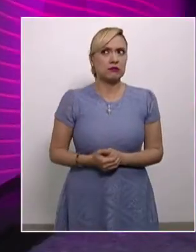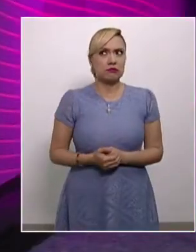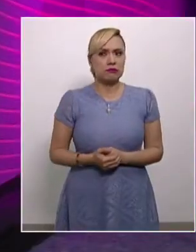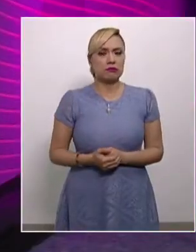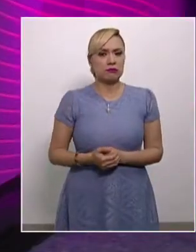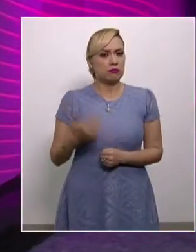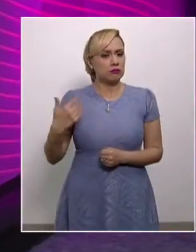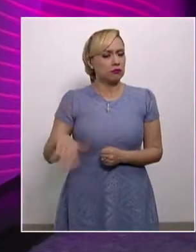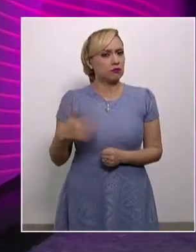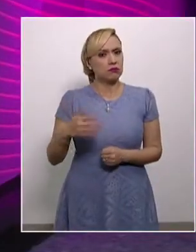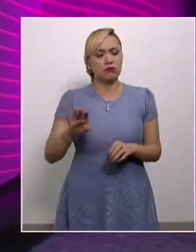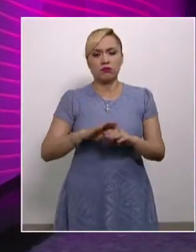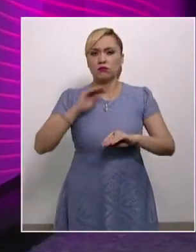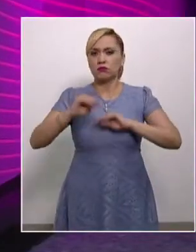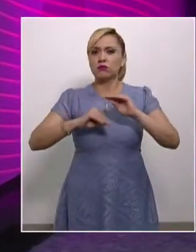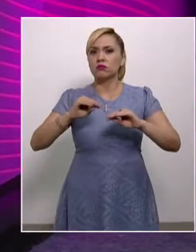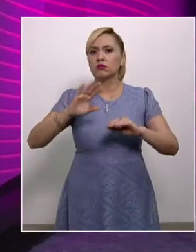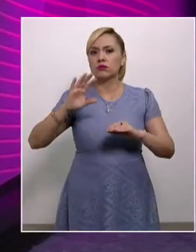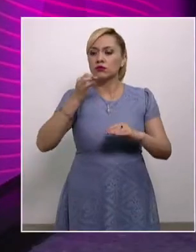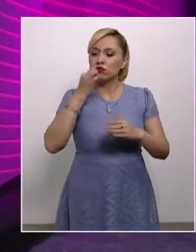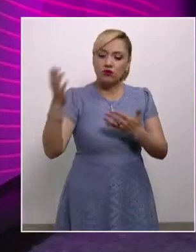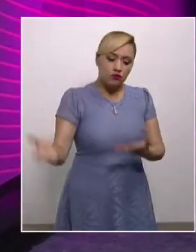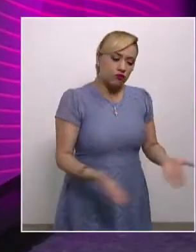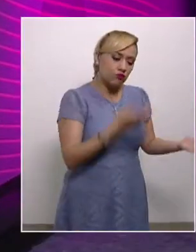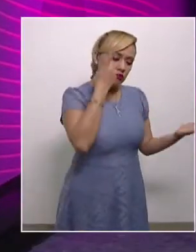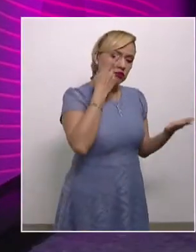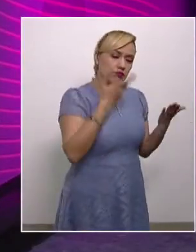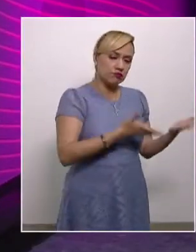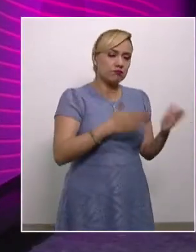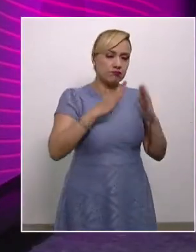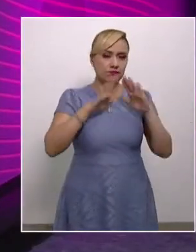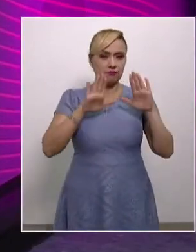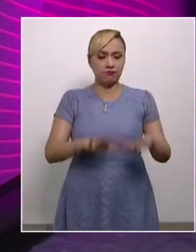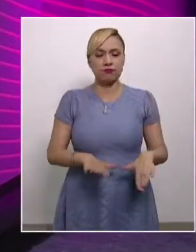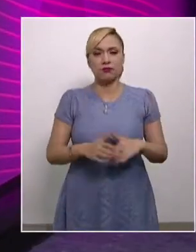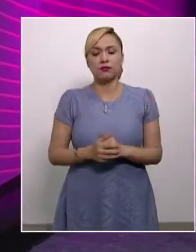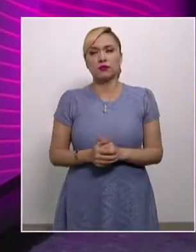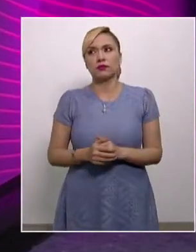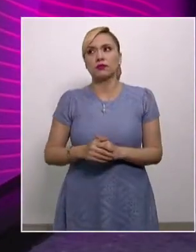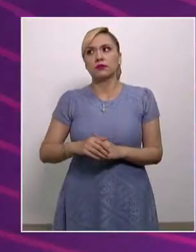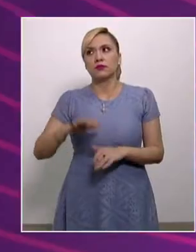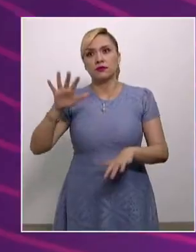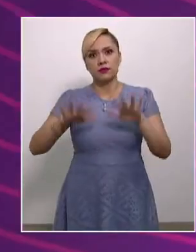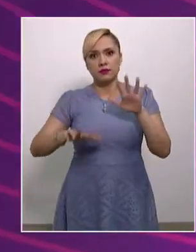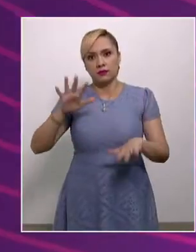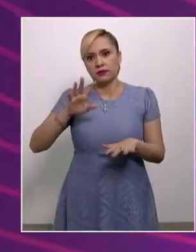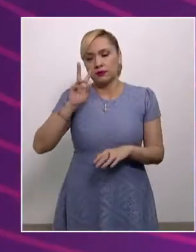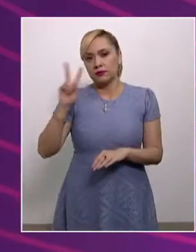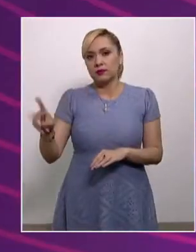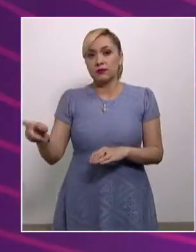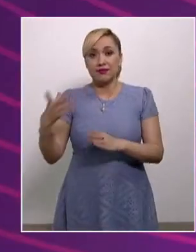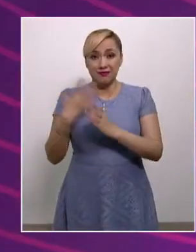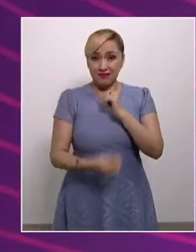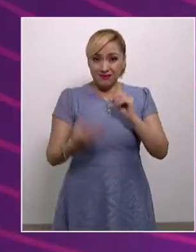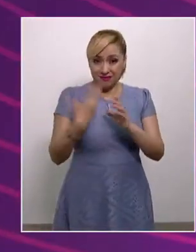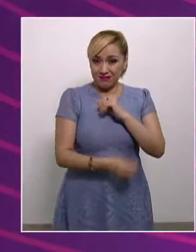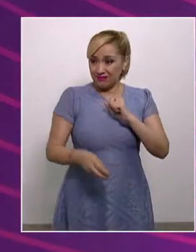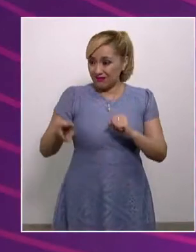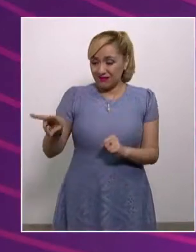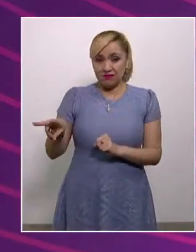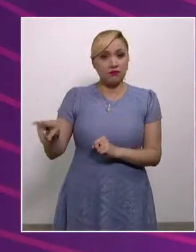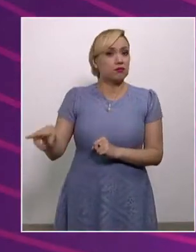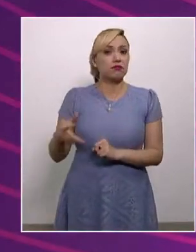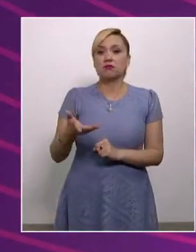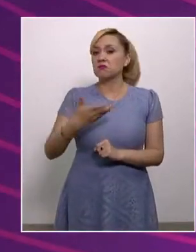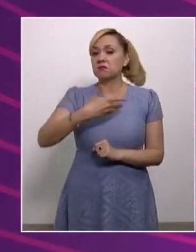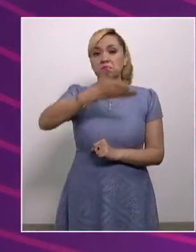del fortalecimiento del sistema de asilo, muchas de estas personas que experimentaron violencia, que por supuesto que podrían ser reconocidas como refugiadas en México, a lo mejor no tienen